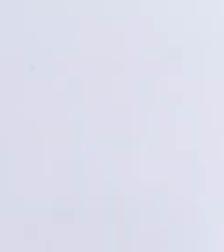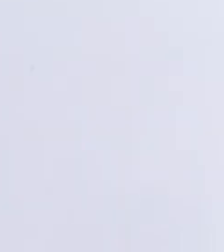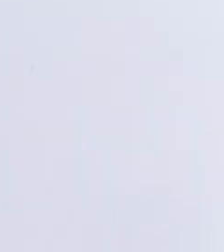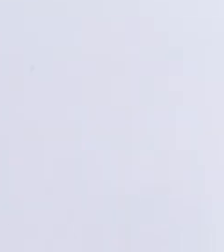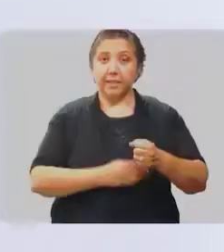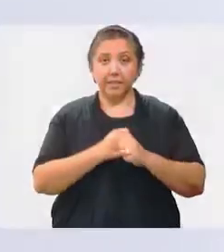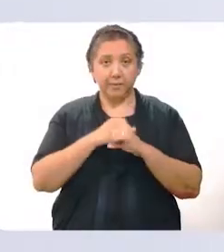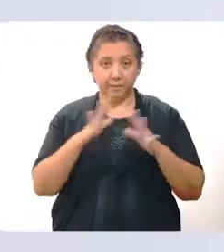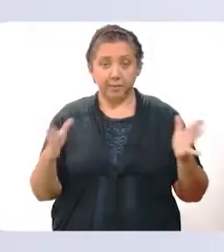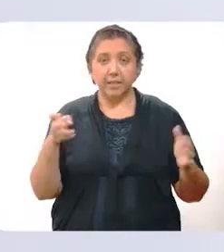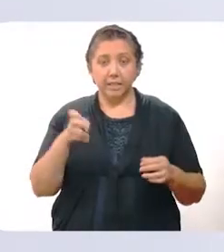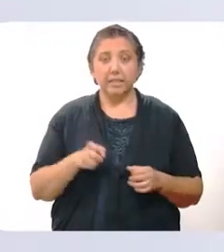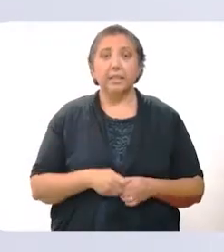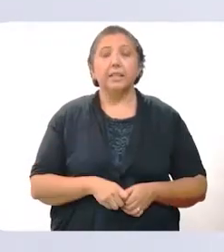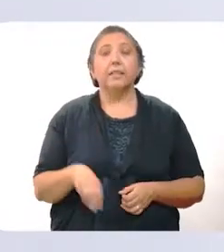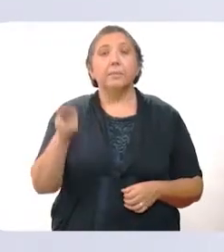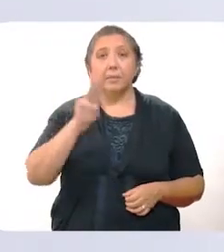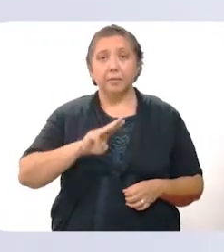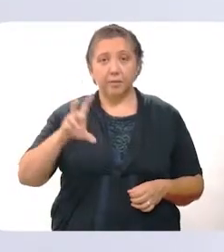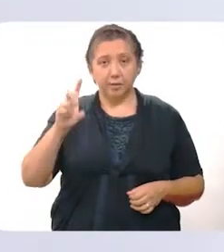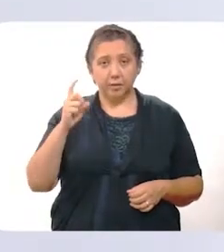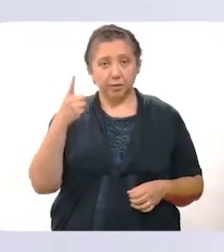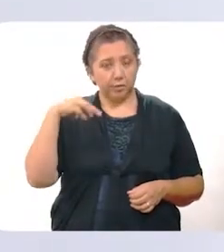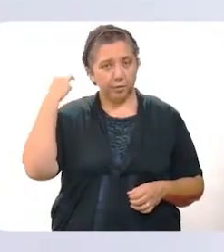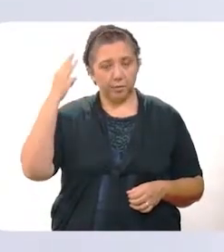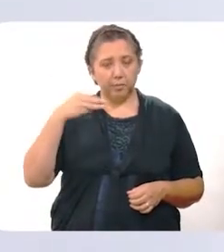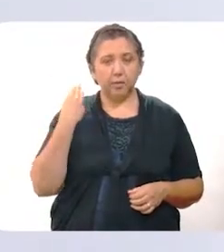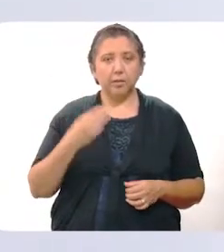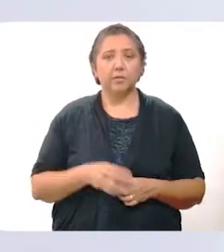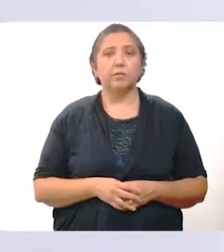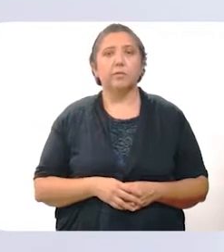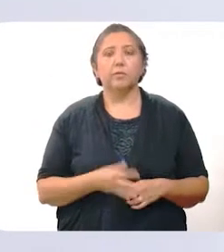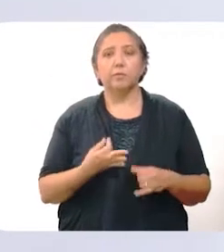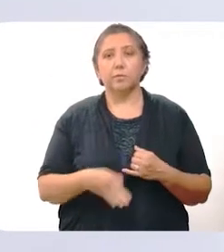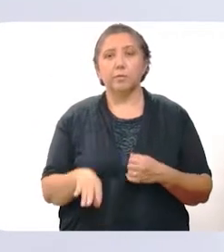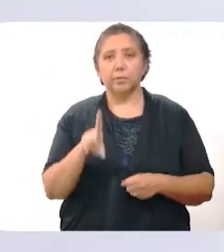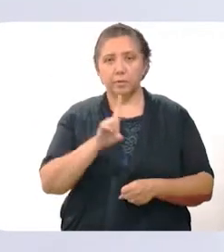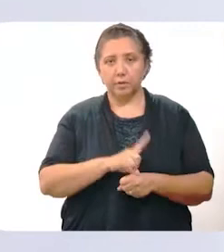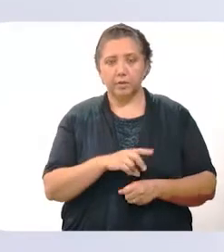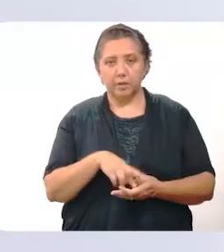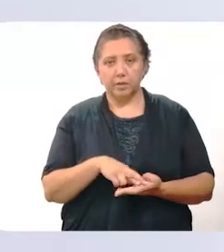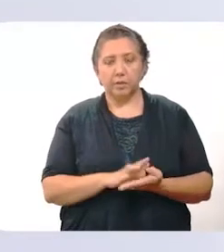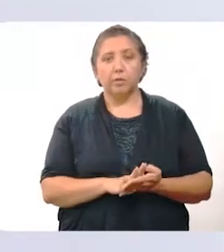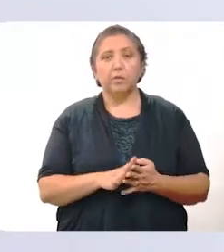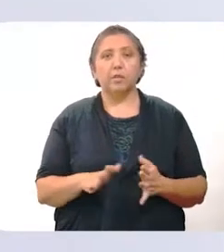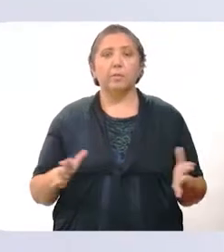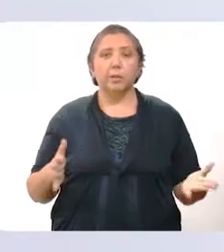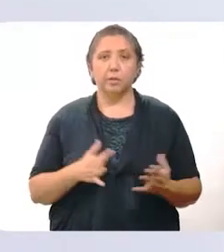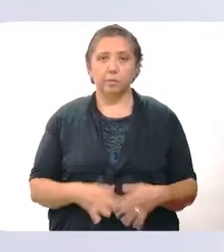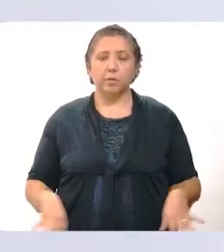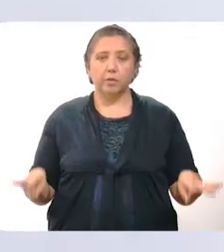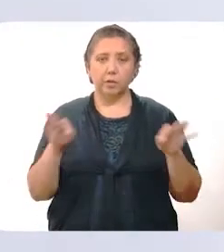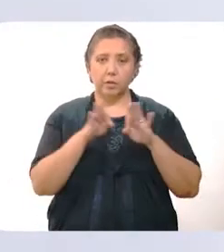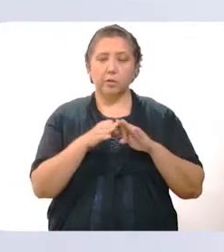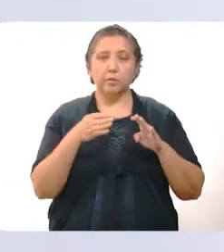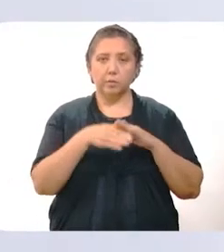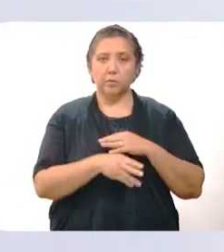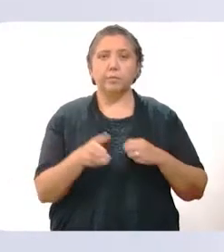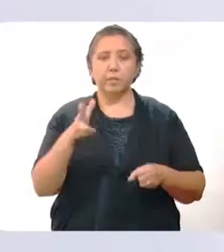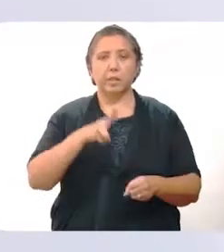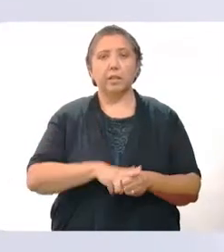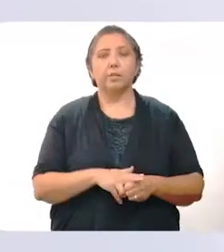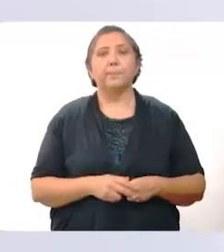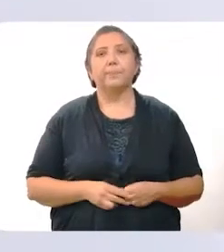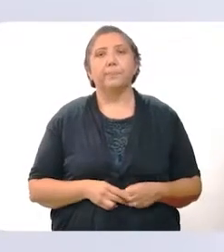Buenas tardes. Este es el parte médico de este miércoles 31 de marzo. En los últimos días se ha registrado un incremento importante en los